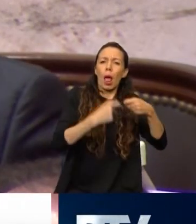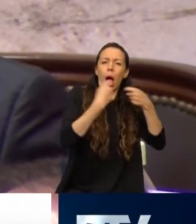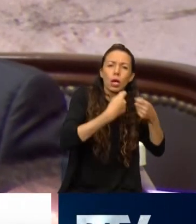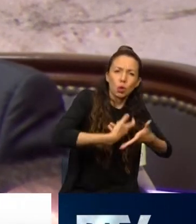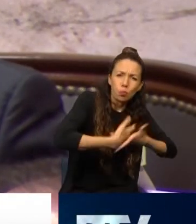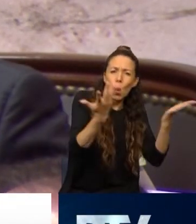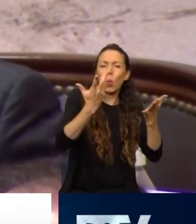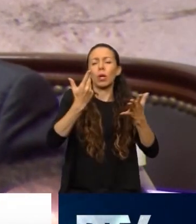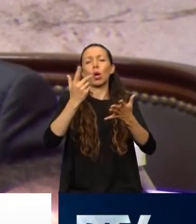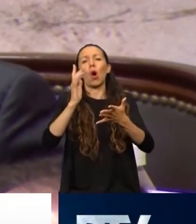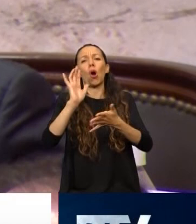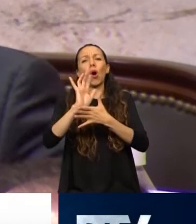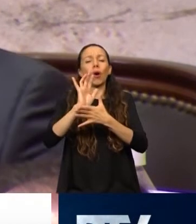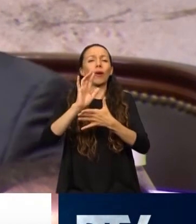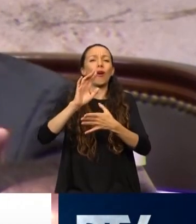déficit fiscal,